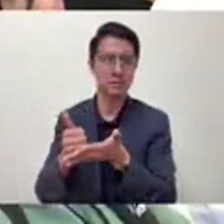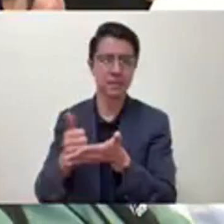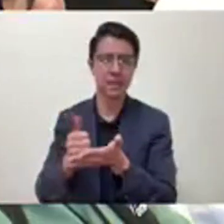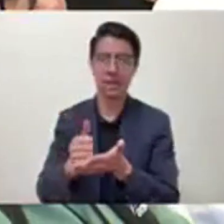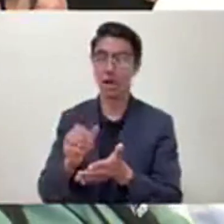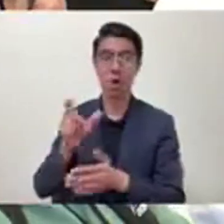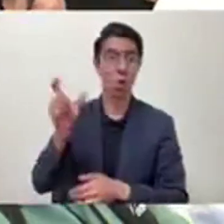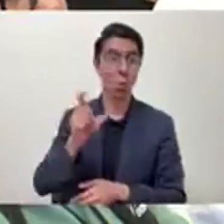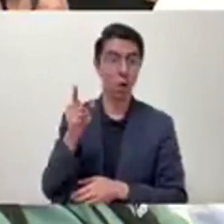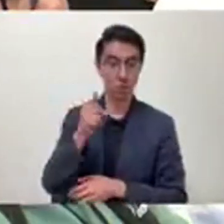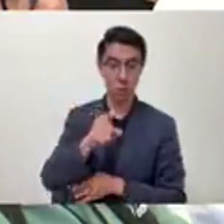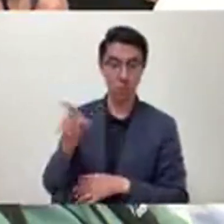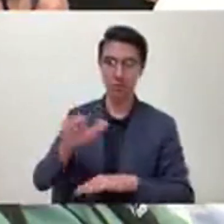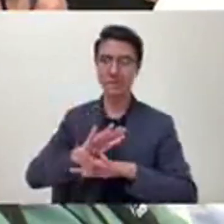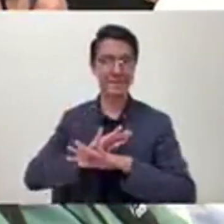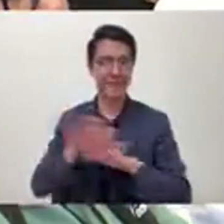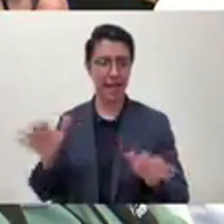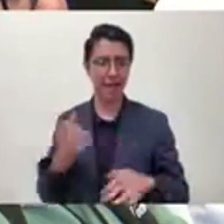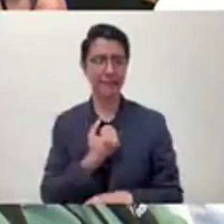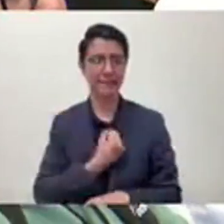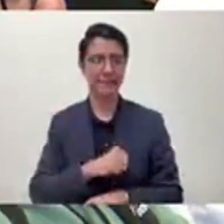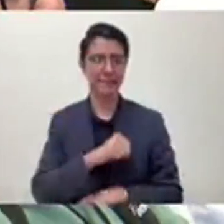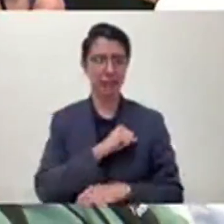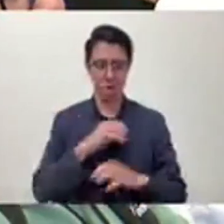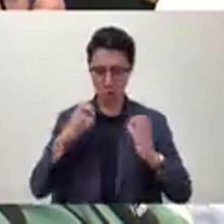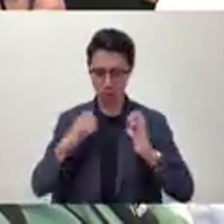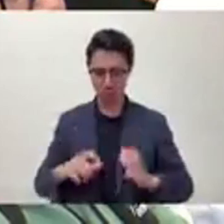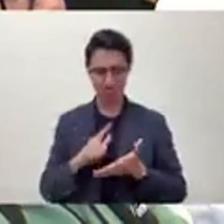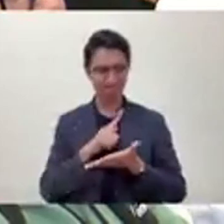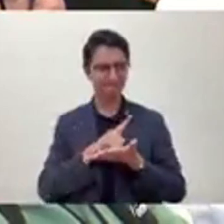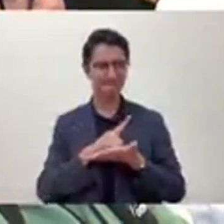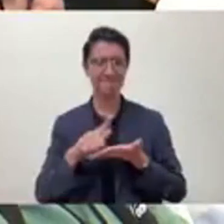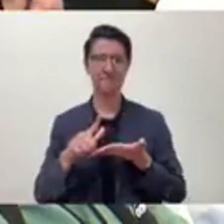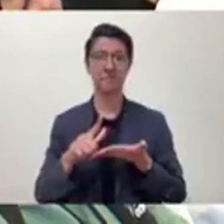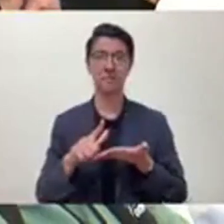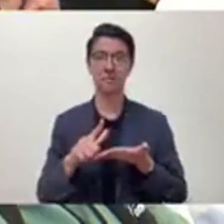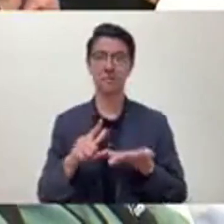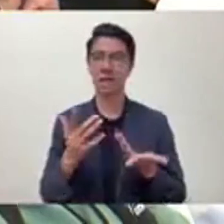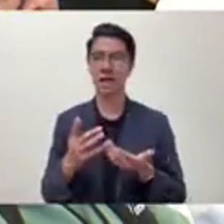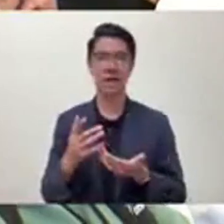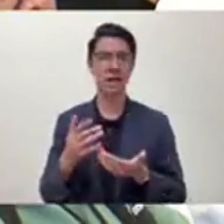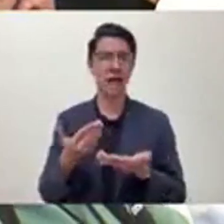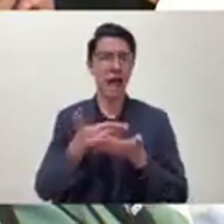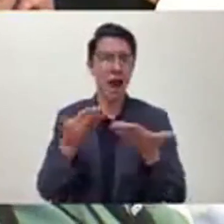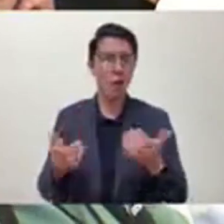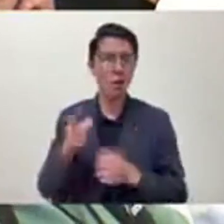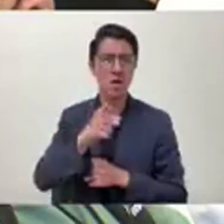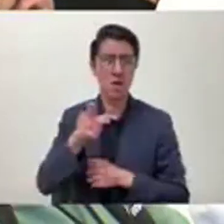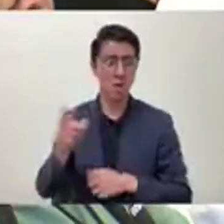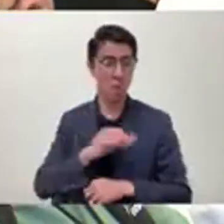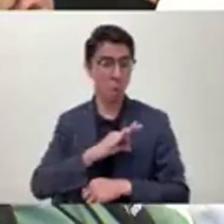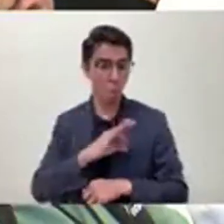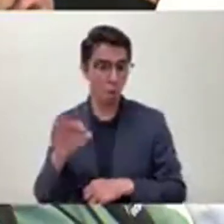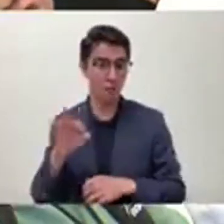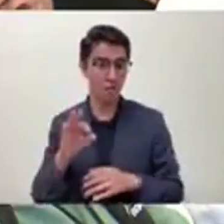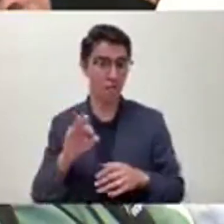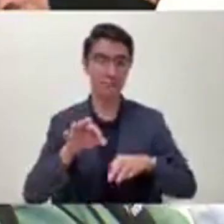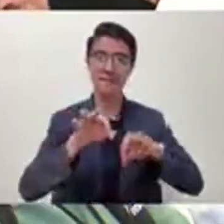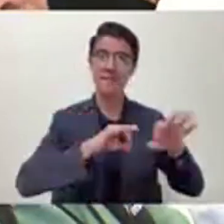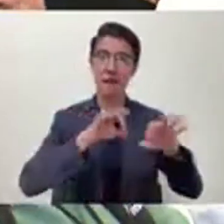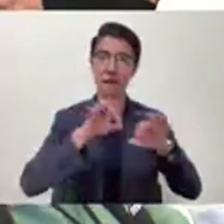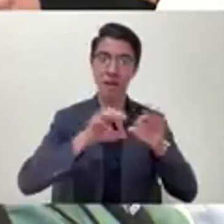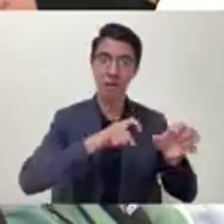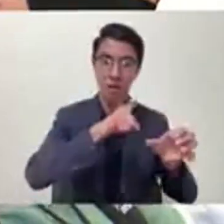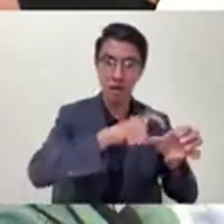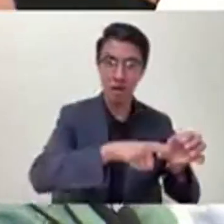hecho de que tengan un récord eh significa complicaciones para ellos hay muchas empresas que no contratan a personas si tienen algún